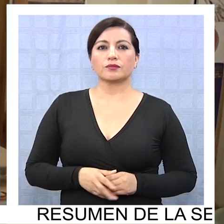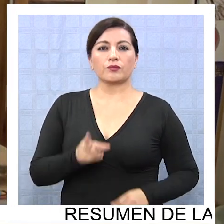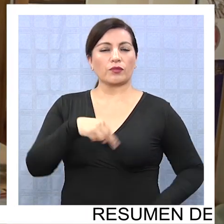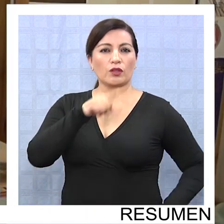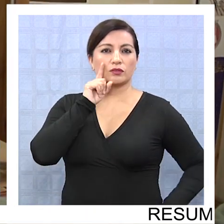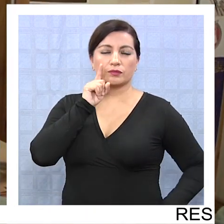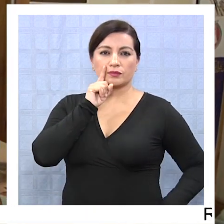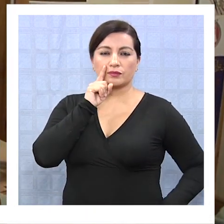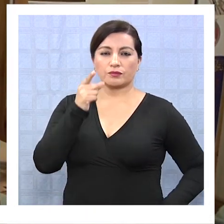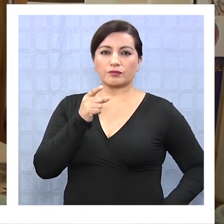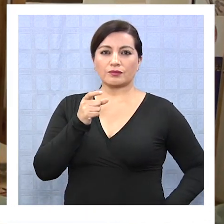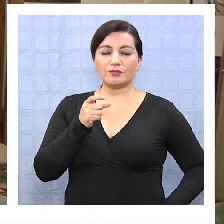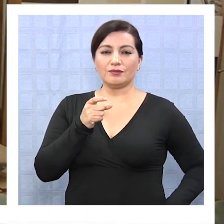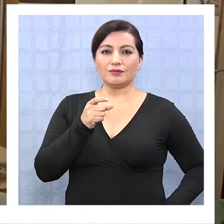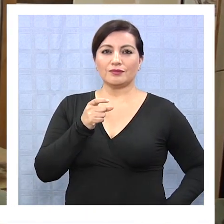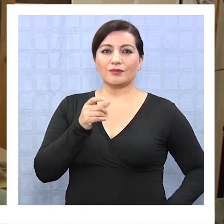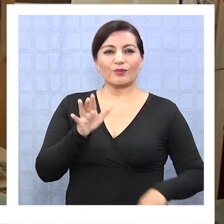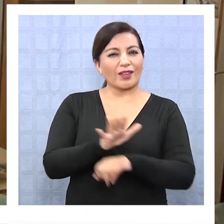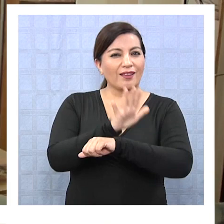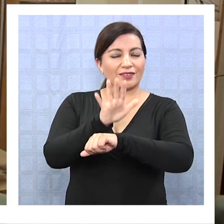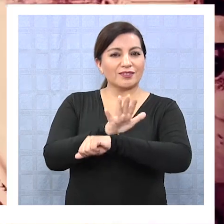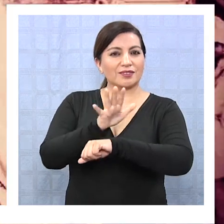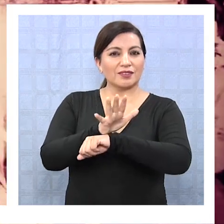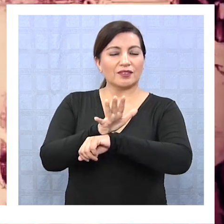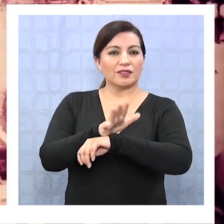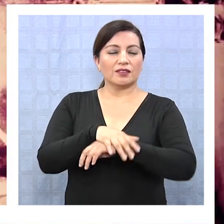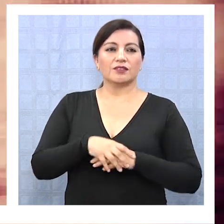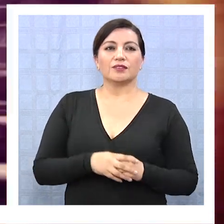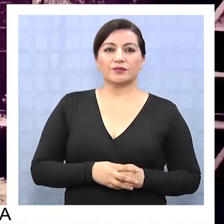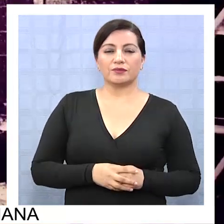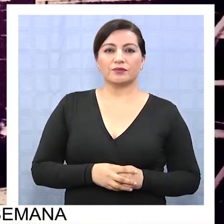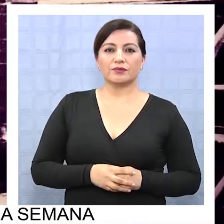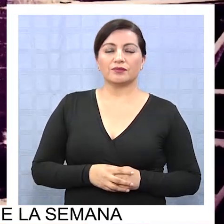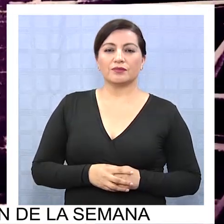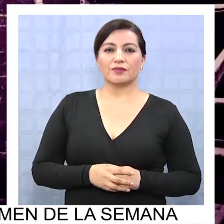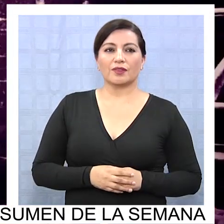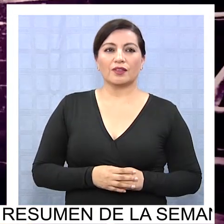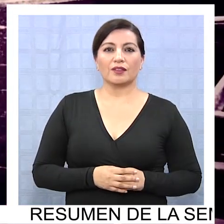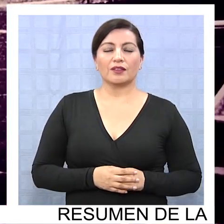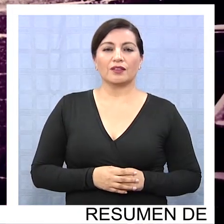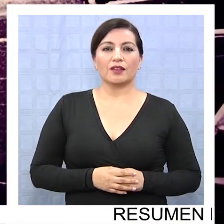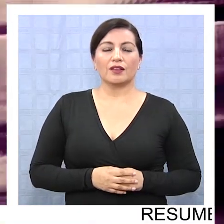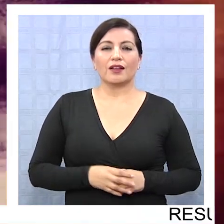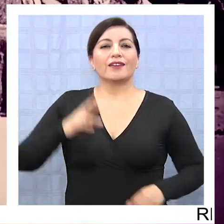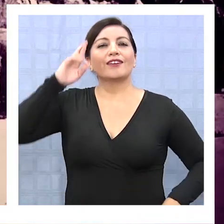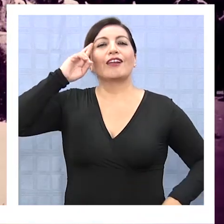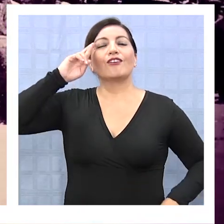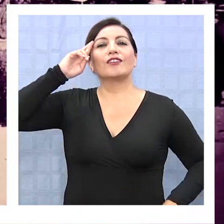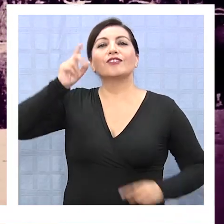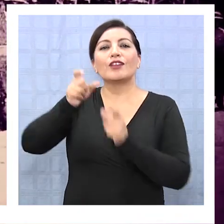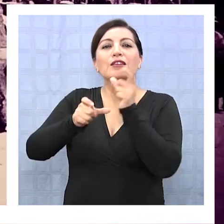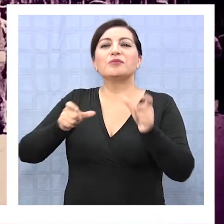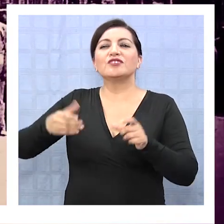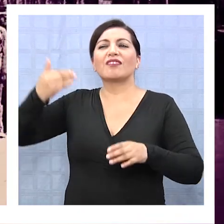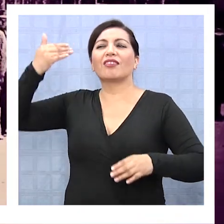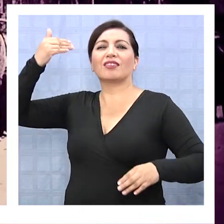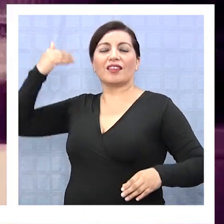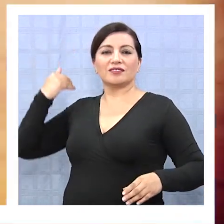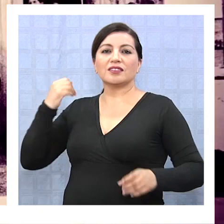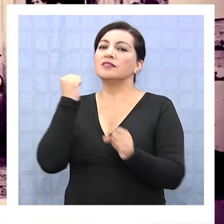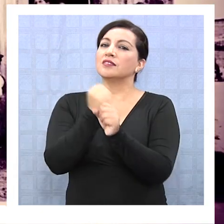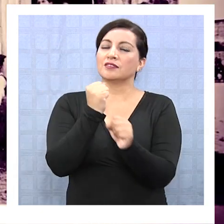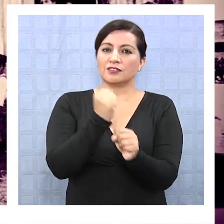traemos a la actuación, digamos, reviviendo los personajes